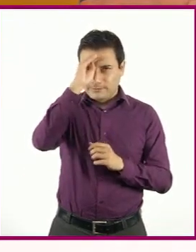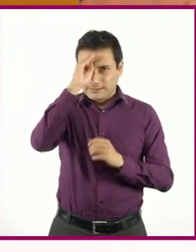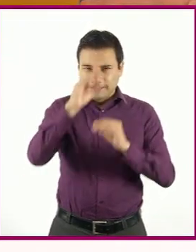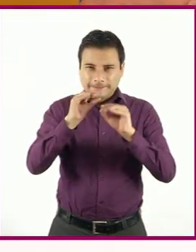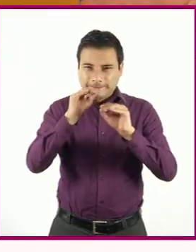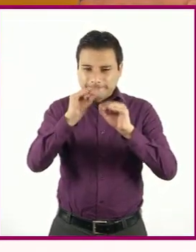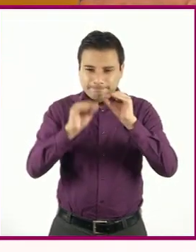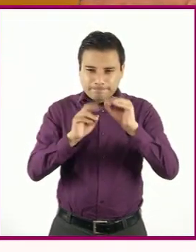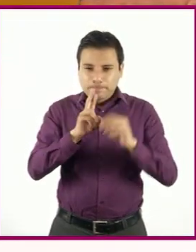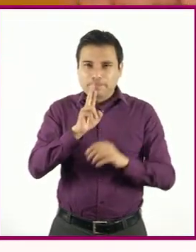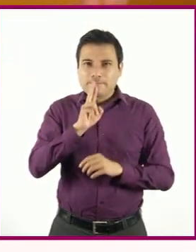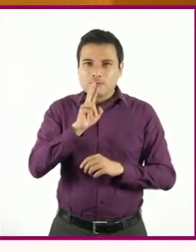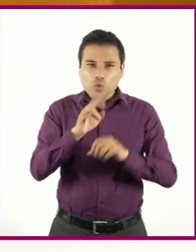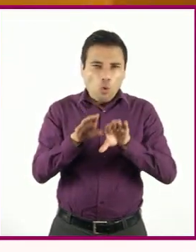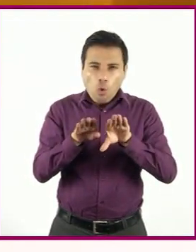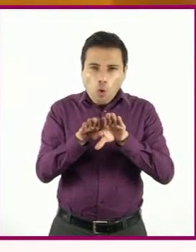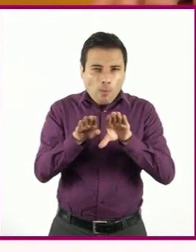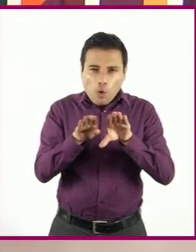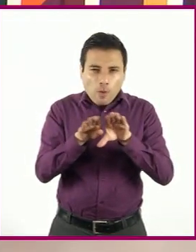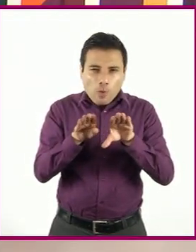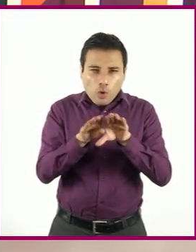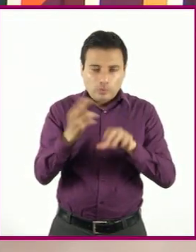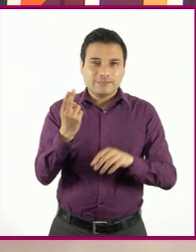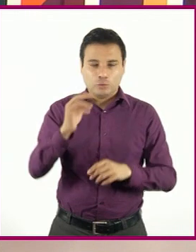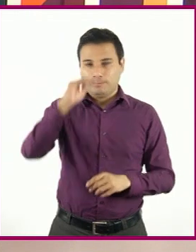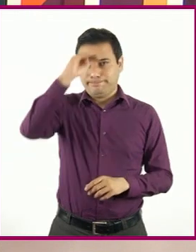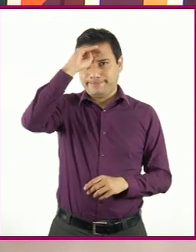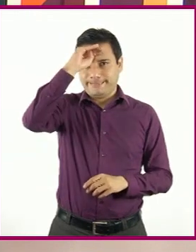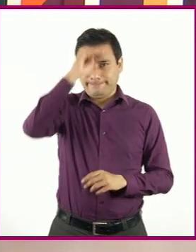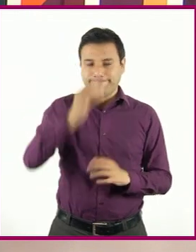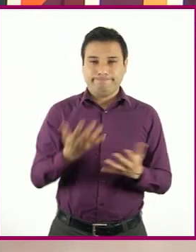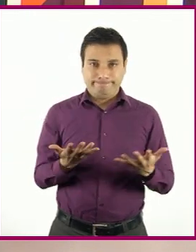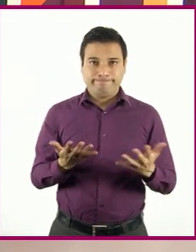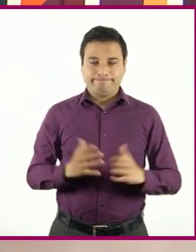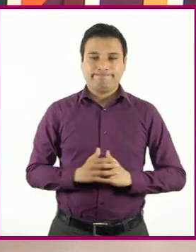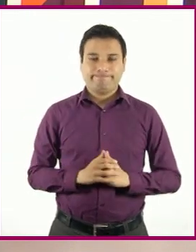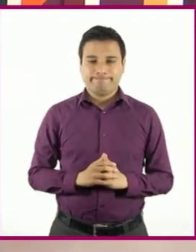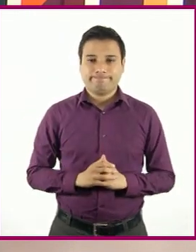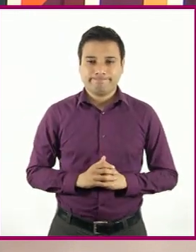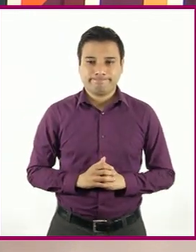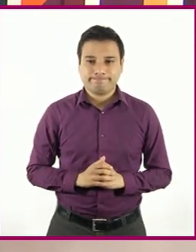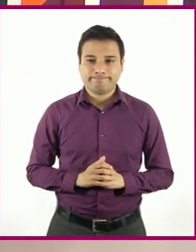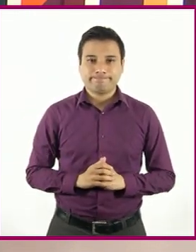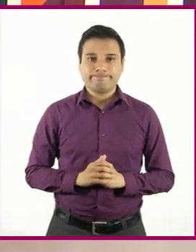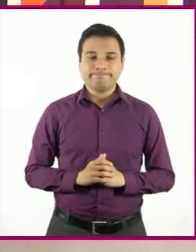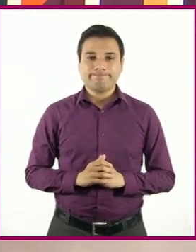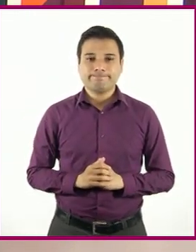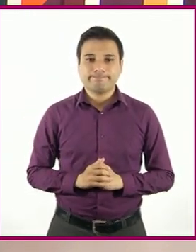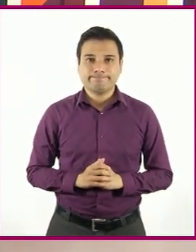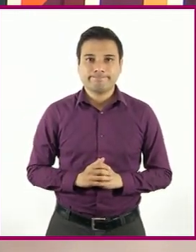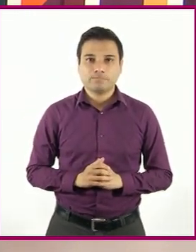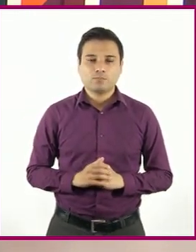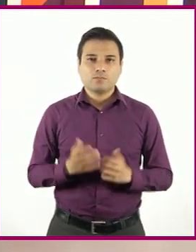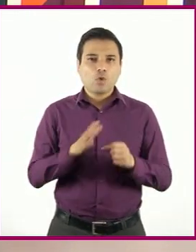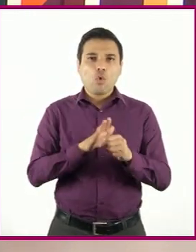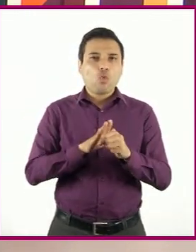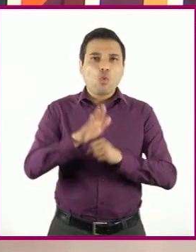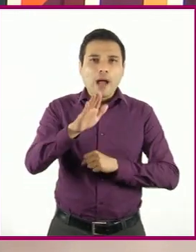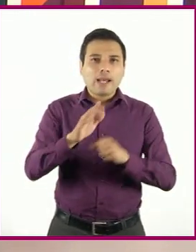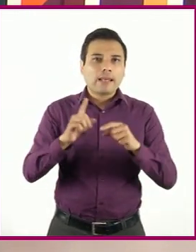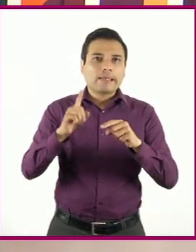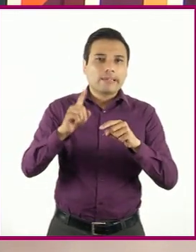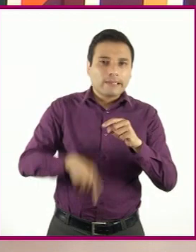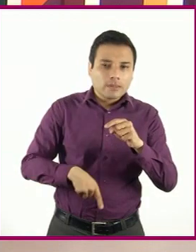a empezar a mejorar cómo va a ser el resultado final y sobre todo qué elementos quito, qué